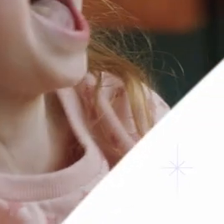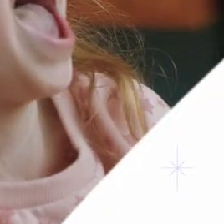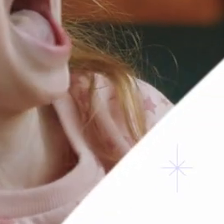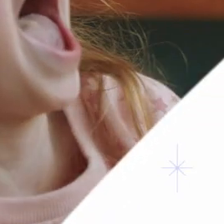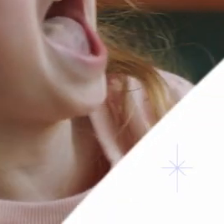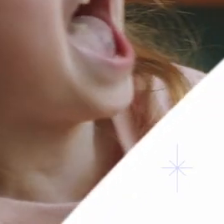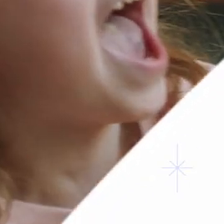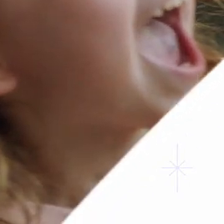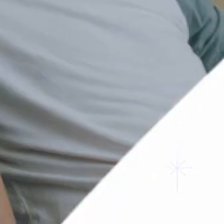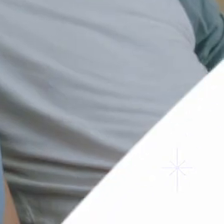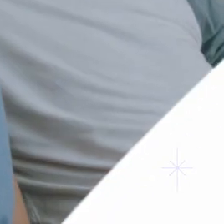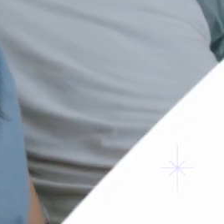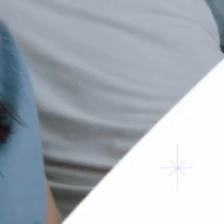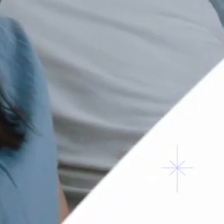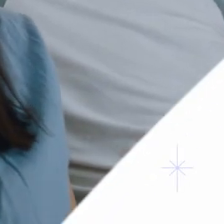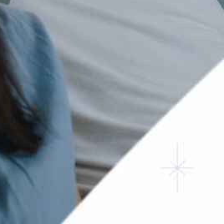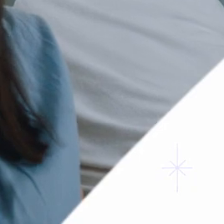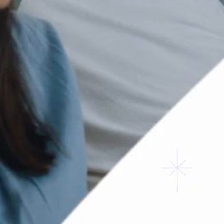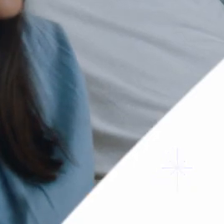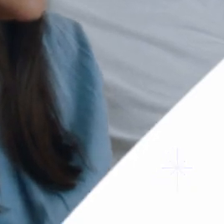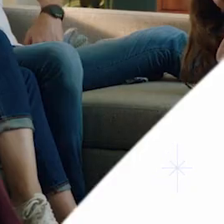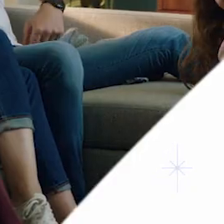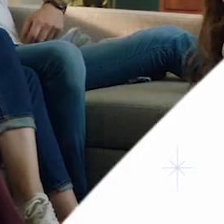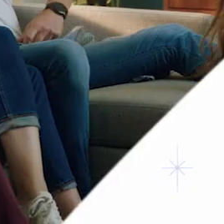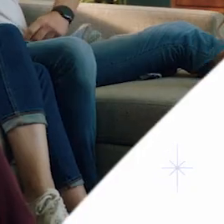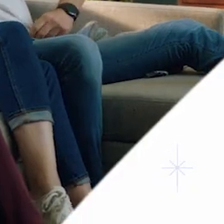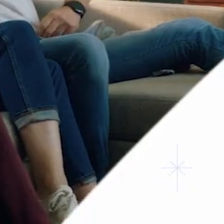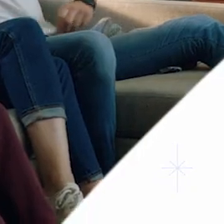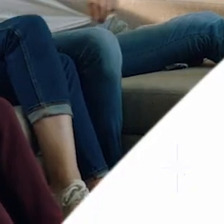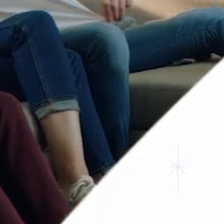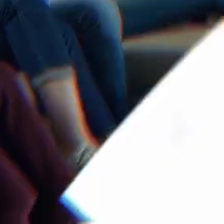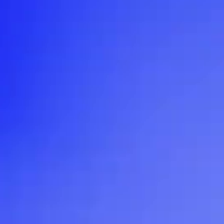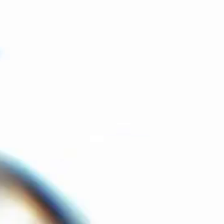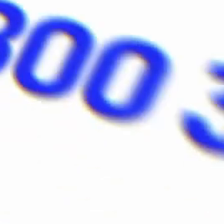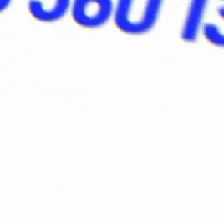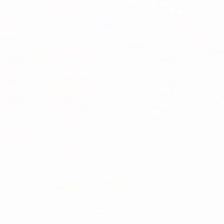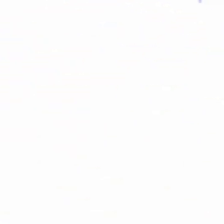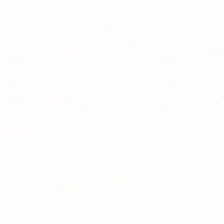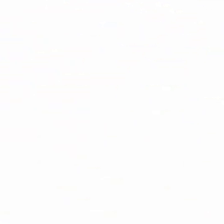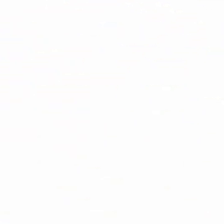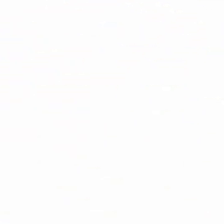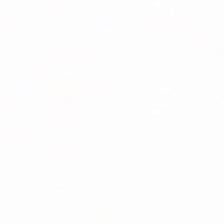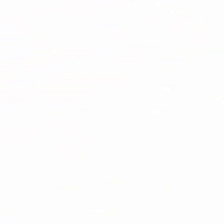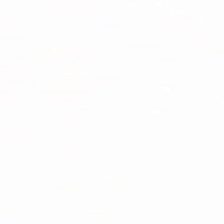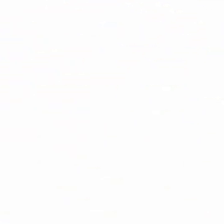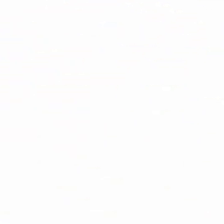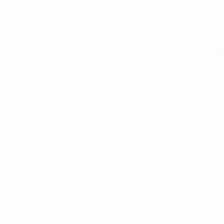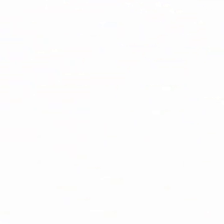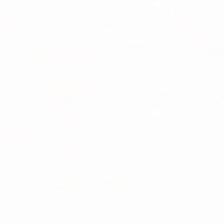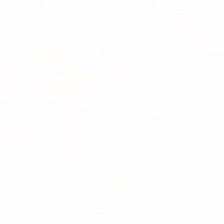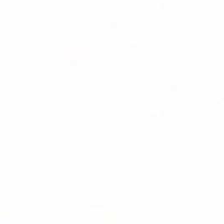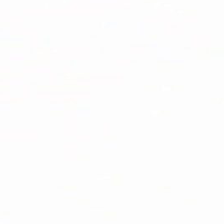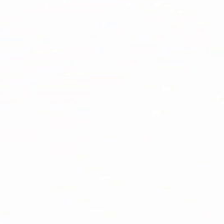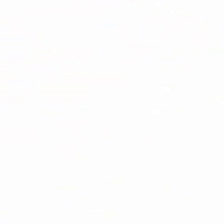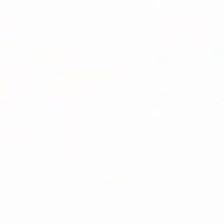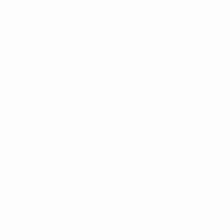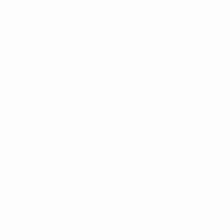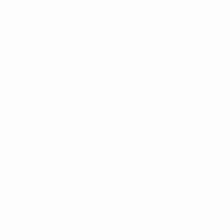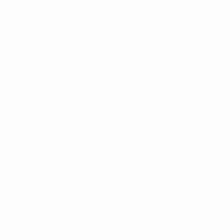solo 14.990 pesos por 6 meses y navega de forma simétrica. Encuéntrala en entel.cl o al